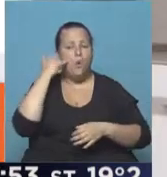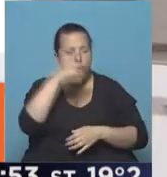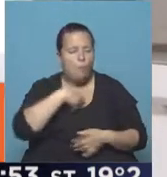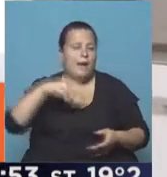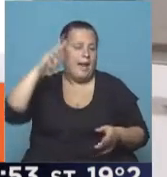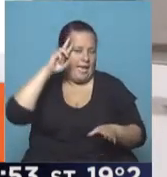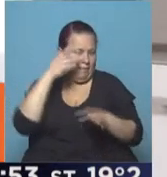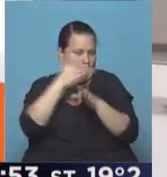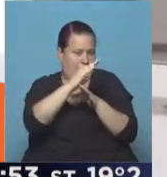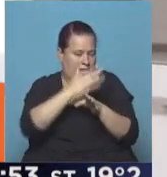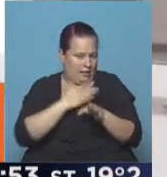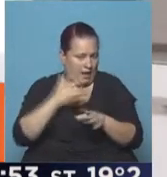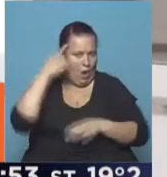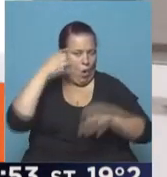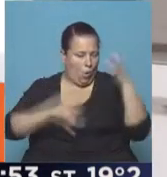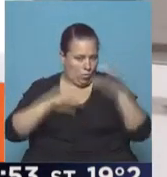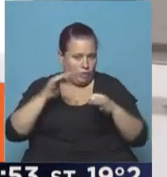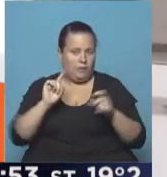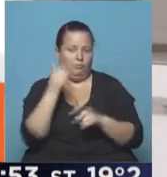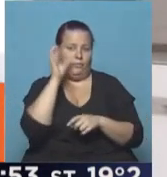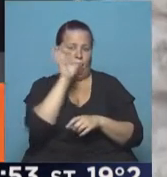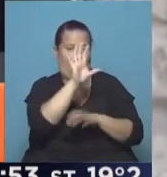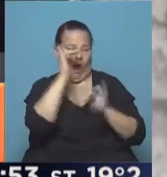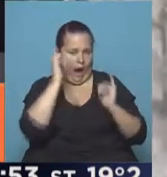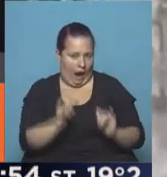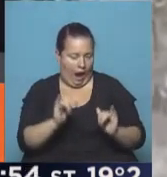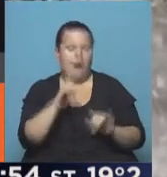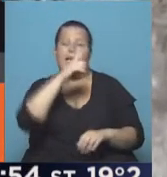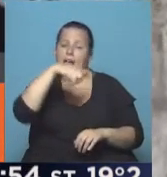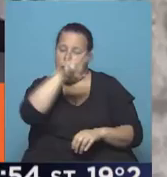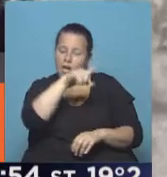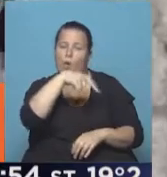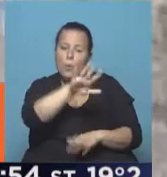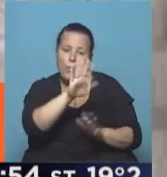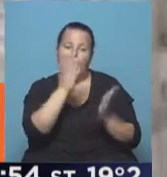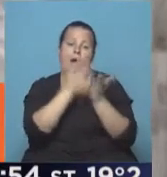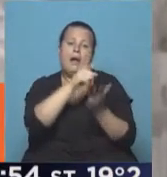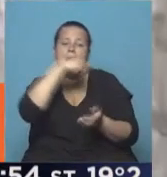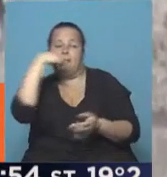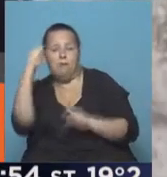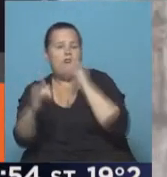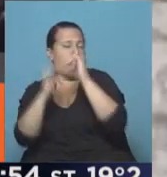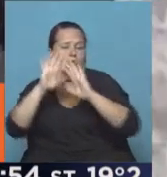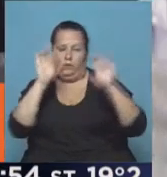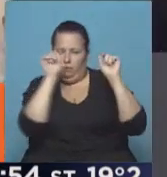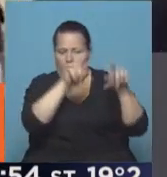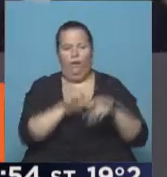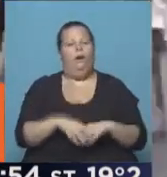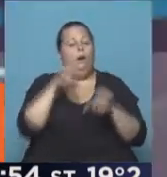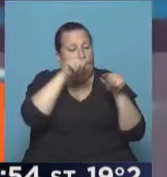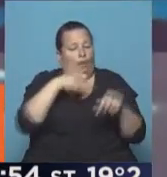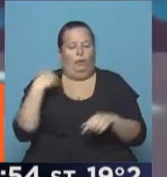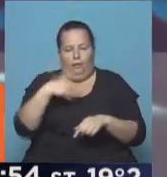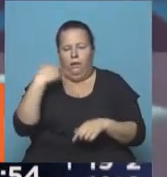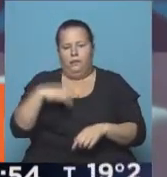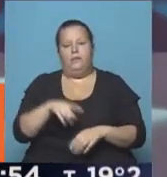la independencia de la justicia y la autonomía de la provincia. Ellos van a poder contestarlo, informar, responder, y en función de eso nosotros